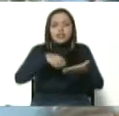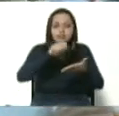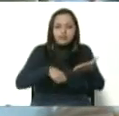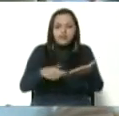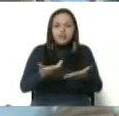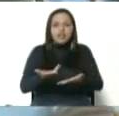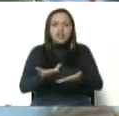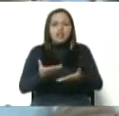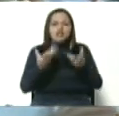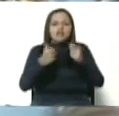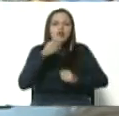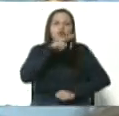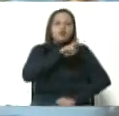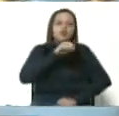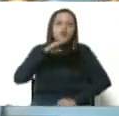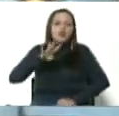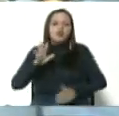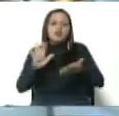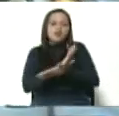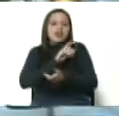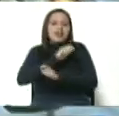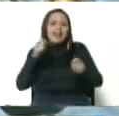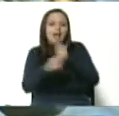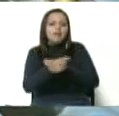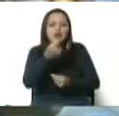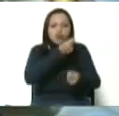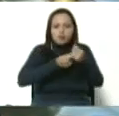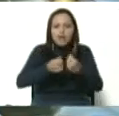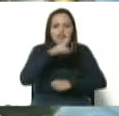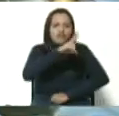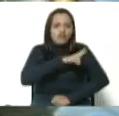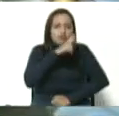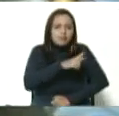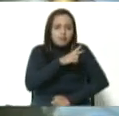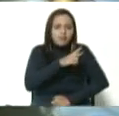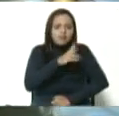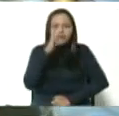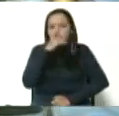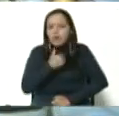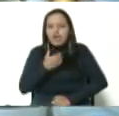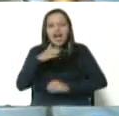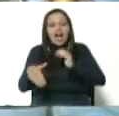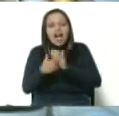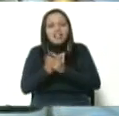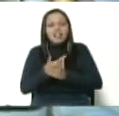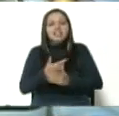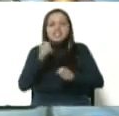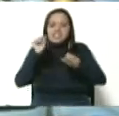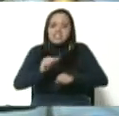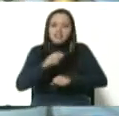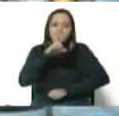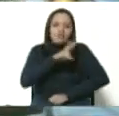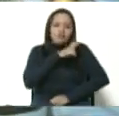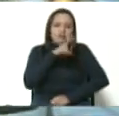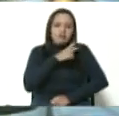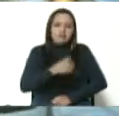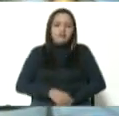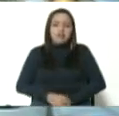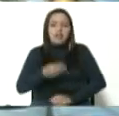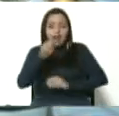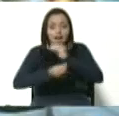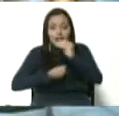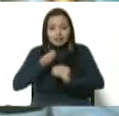Recomendación 204 sobre la transición de la economía informal a la economía formal. La creación, ciudadano